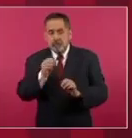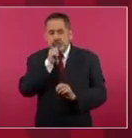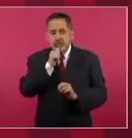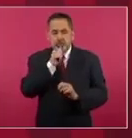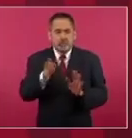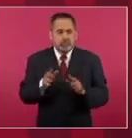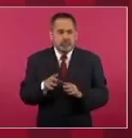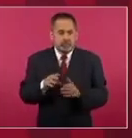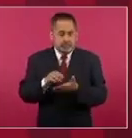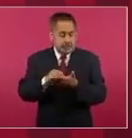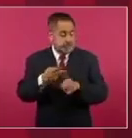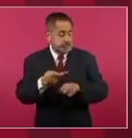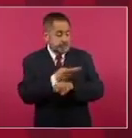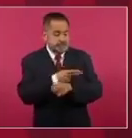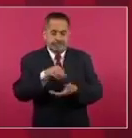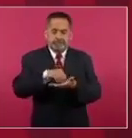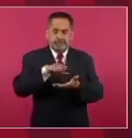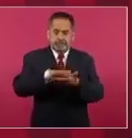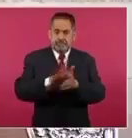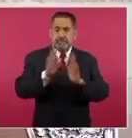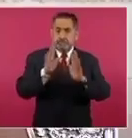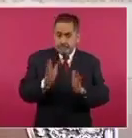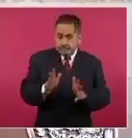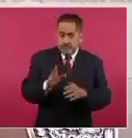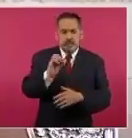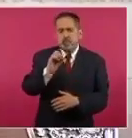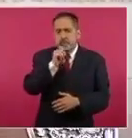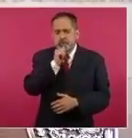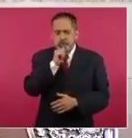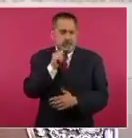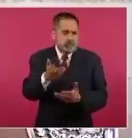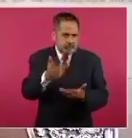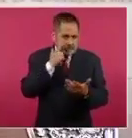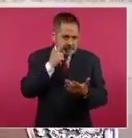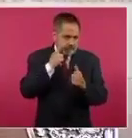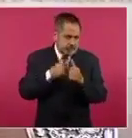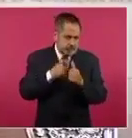como cosa juzgada, si ya está resuelto.